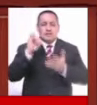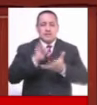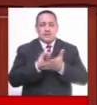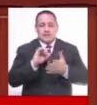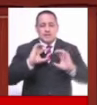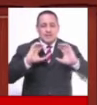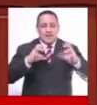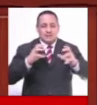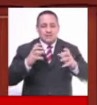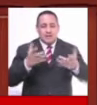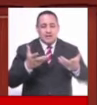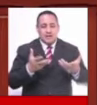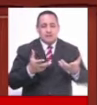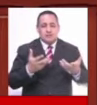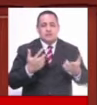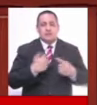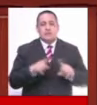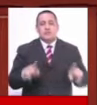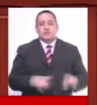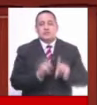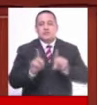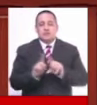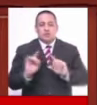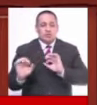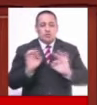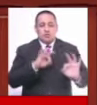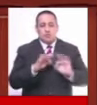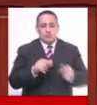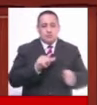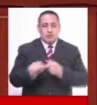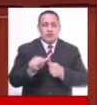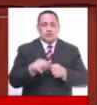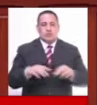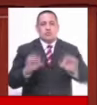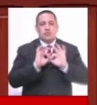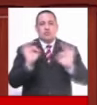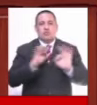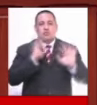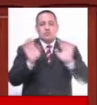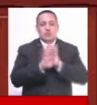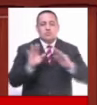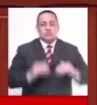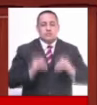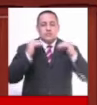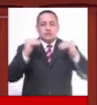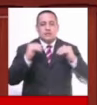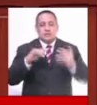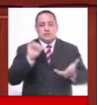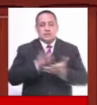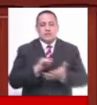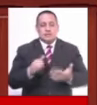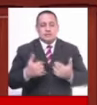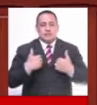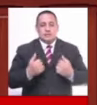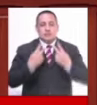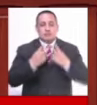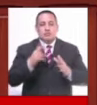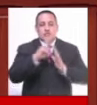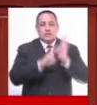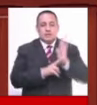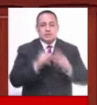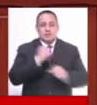reclasificar, pero con los mismos costos o categorizándolos bajo un régimen